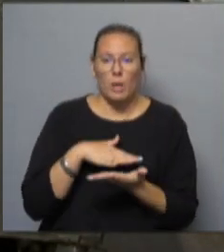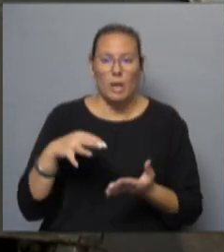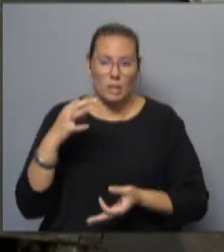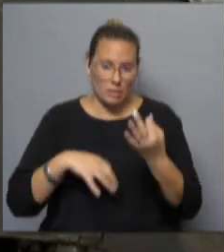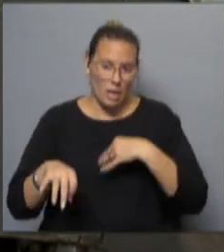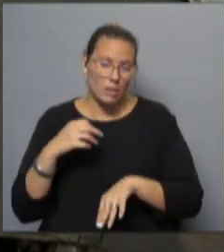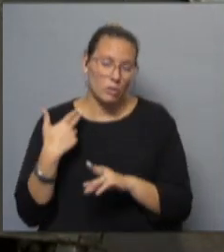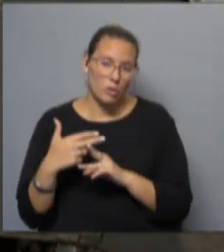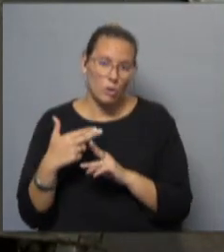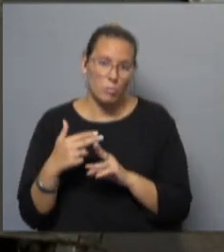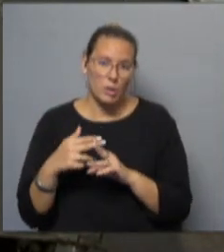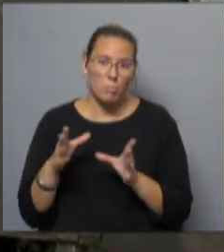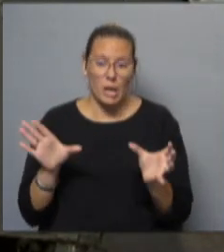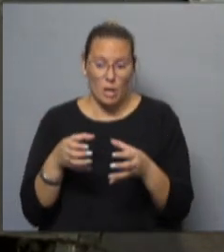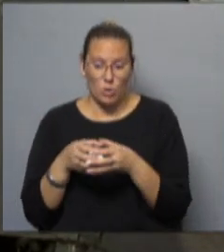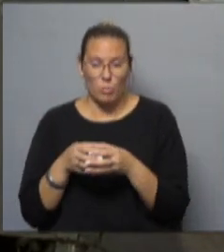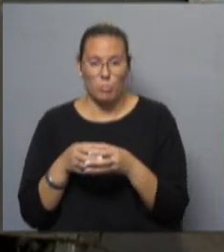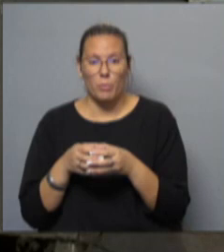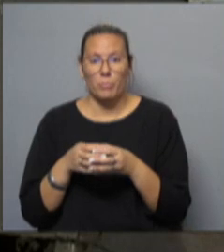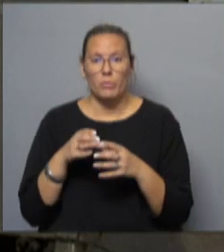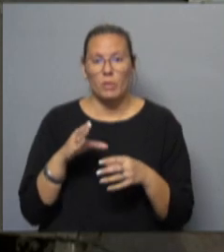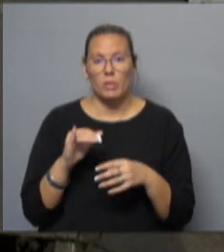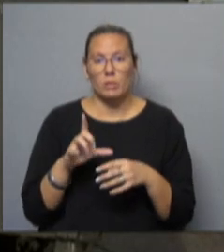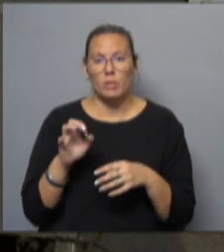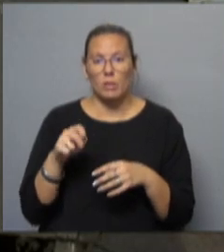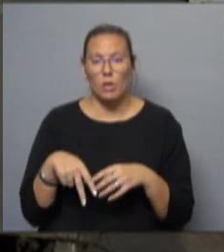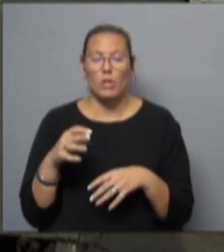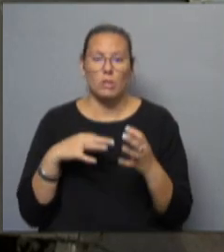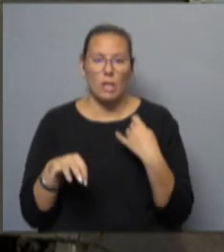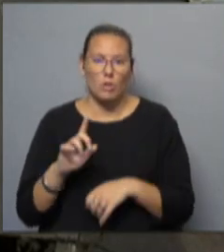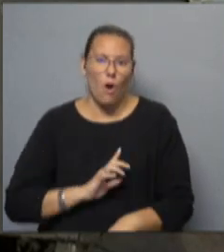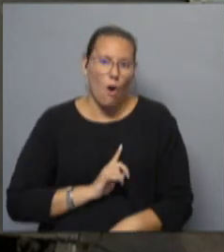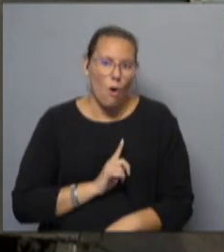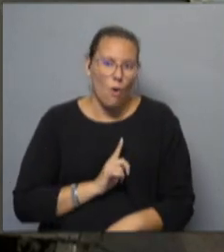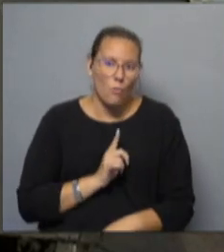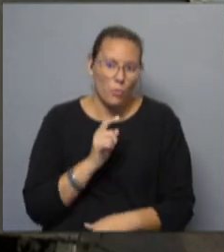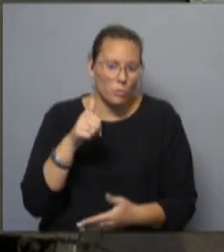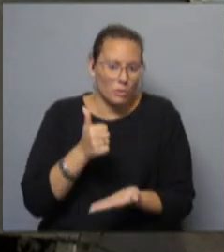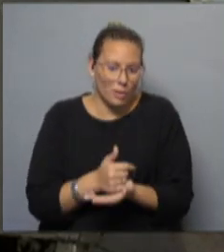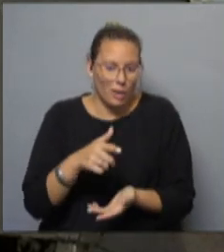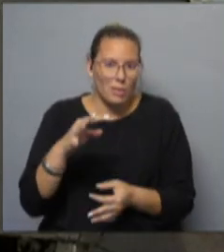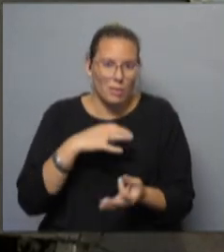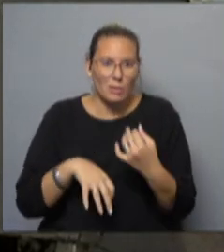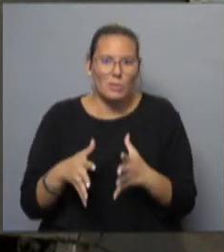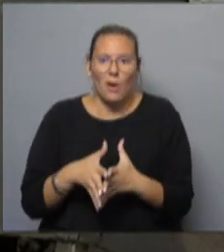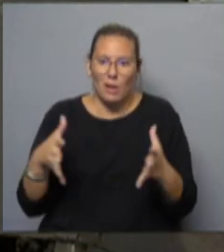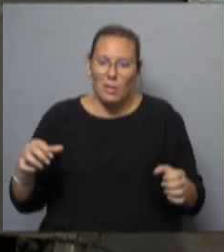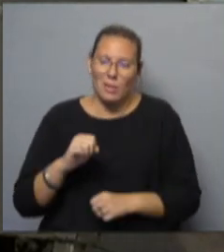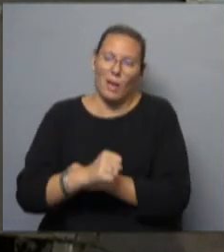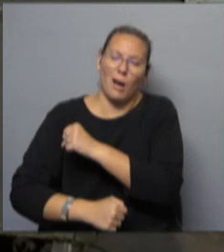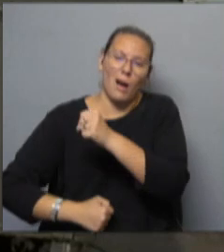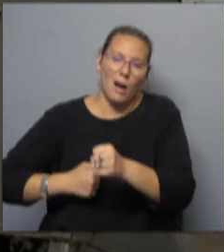que para el 'ciclón' la compañía ciclo en teatro es ahora un honor estar acá en un teatro tan grande que tiene varios años